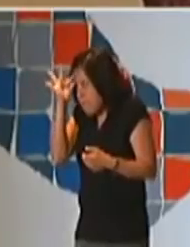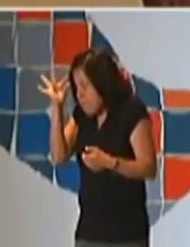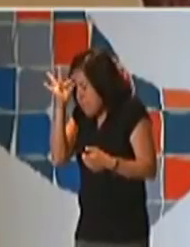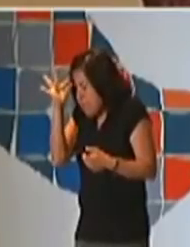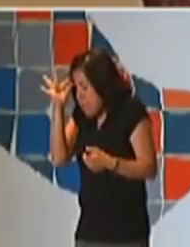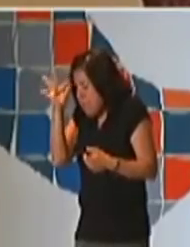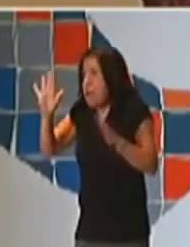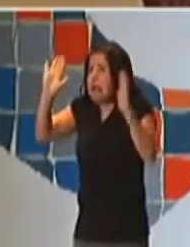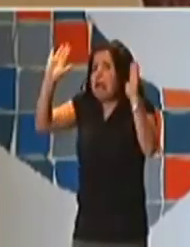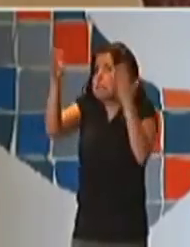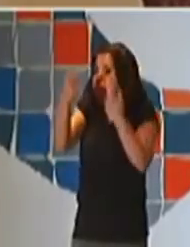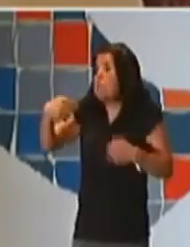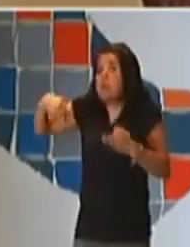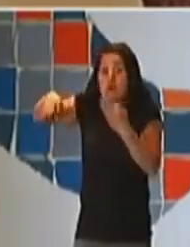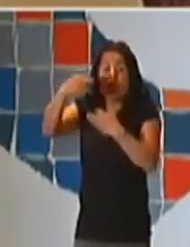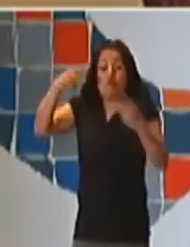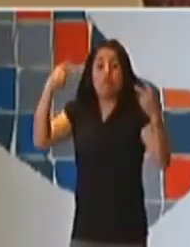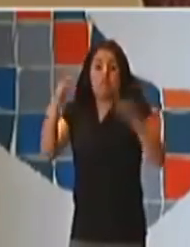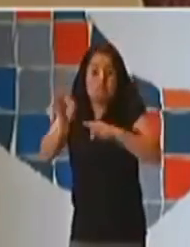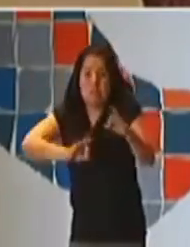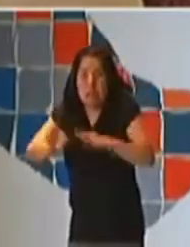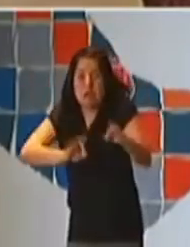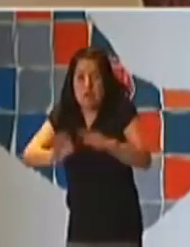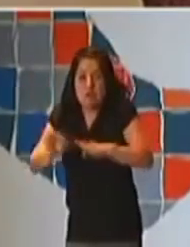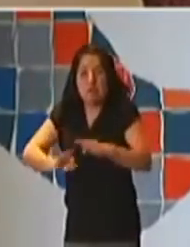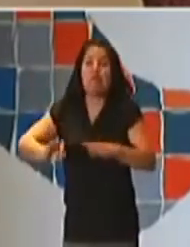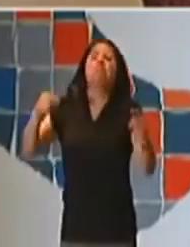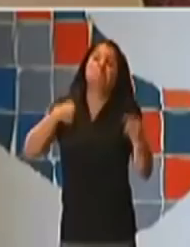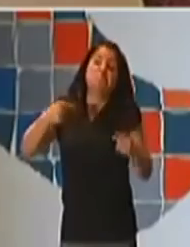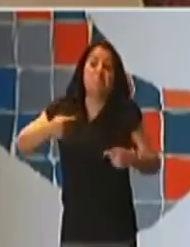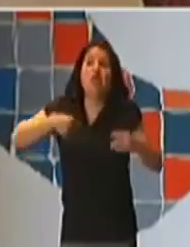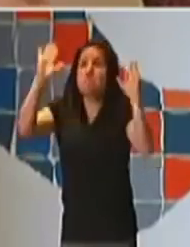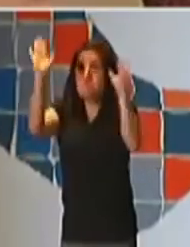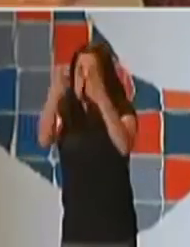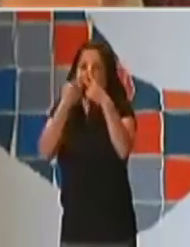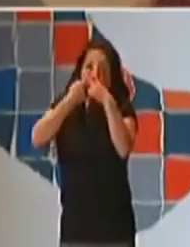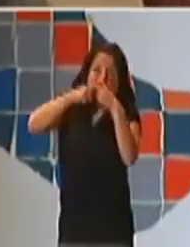al mundo lo hicimos nosotros los albañiles gracias